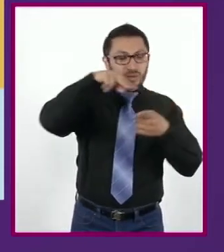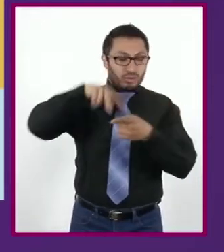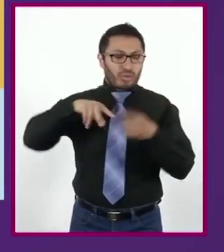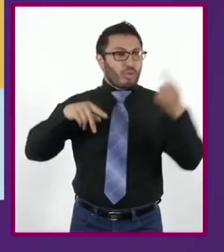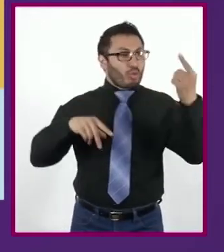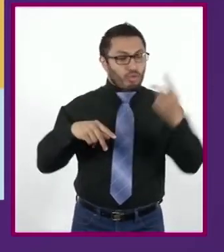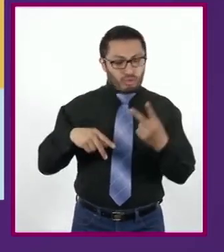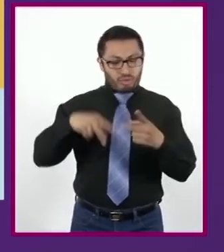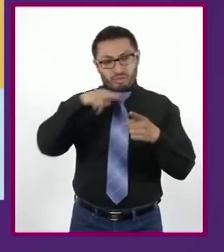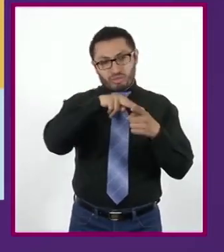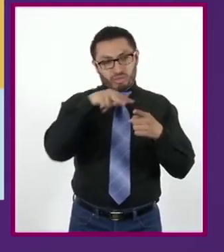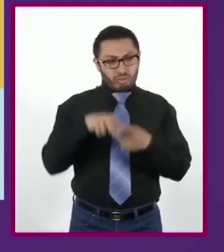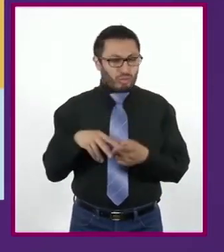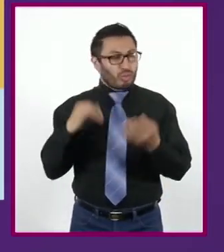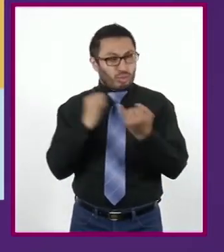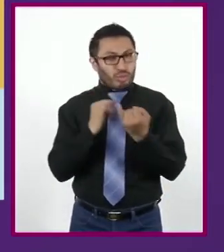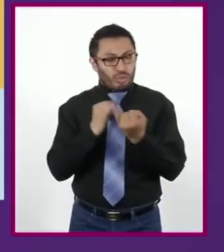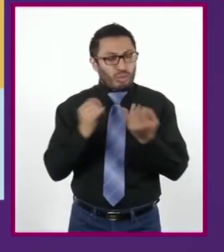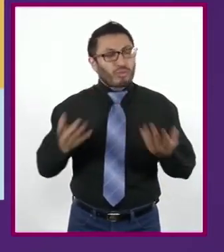2 son congruentes.